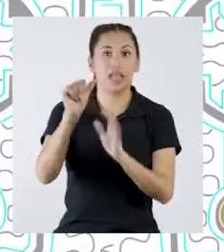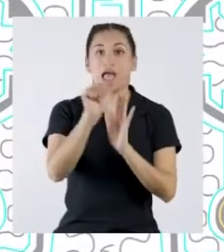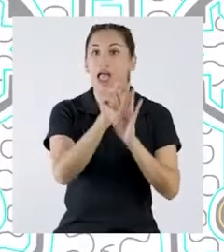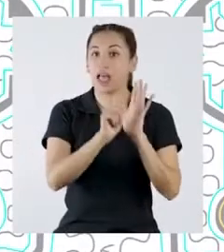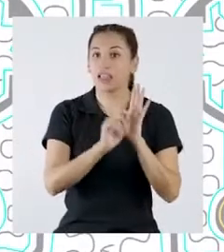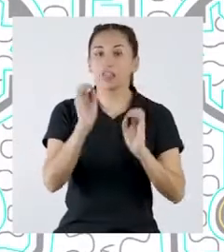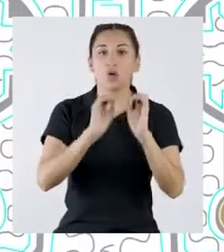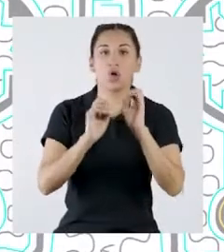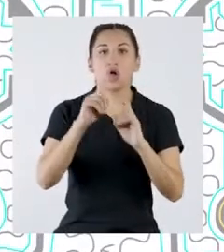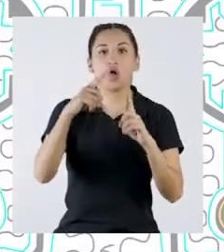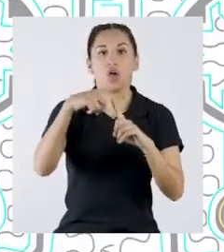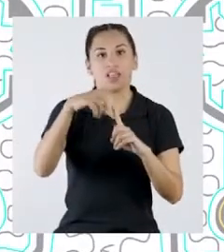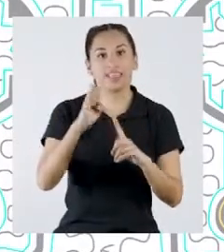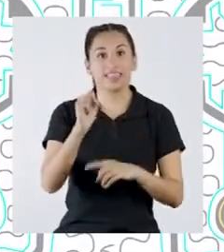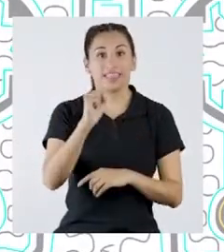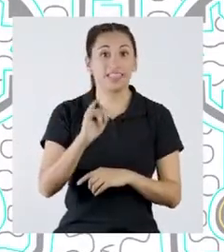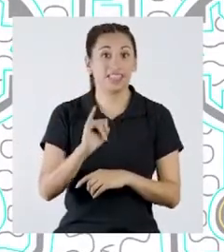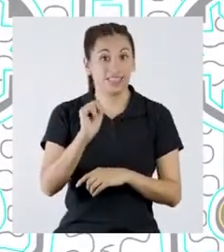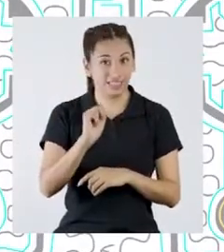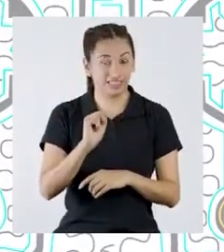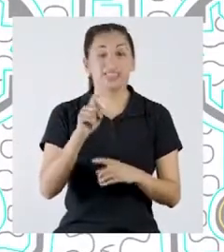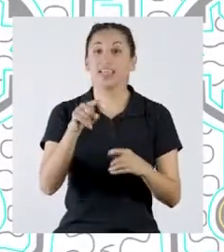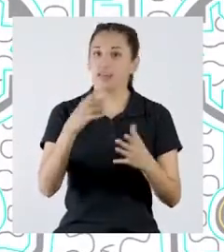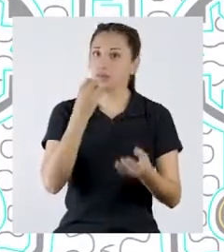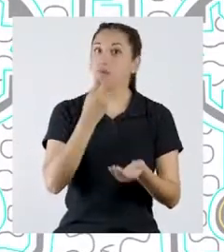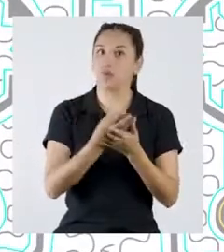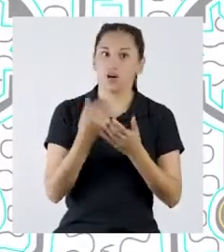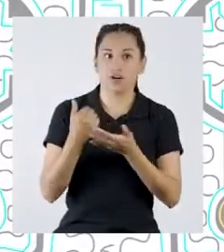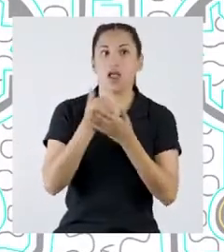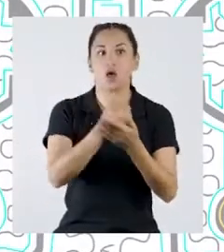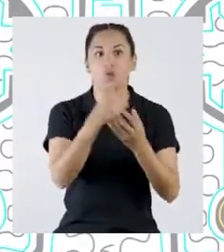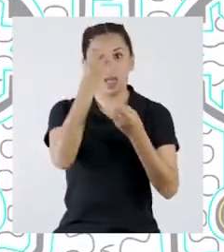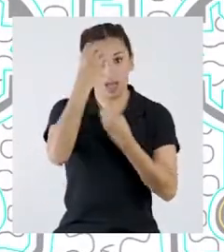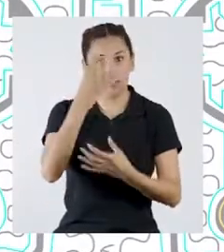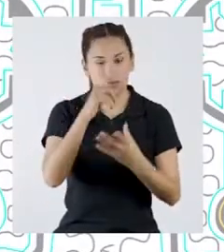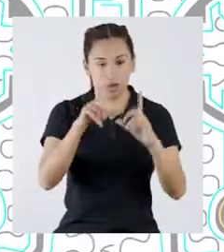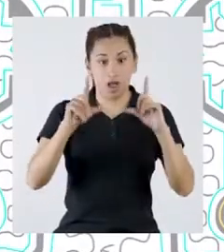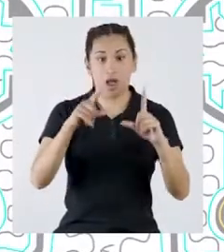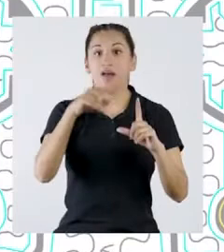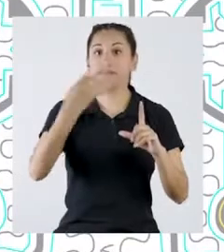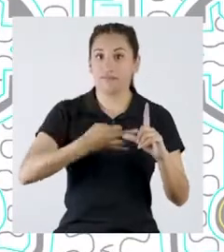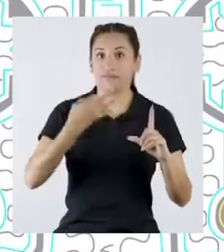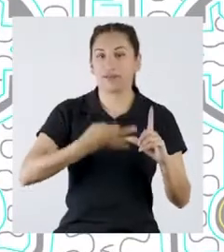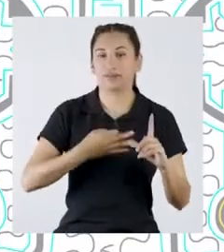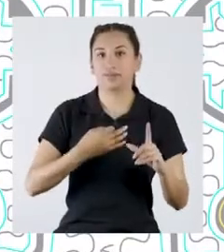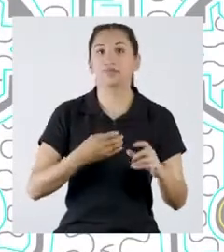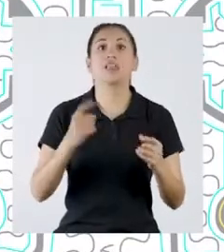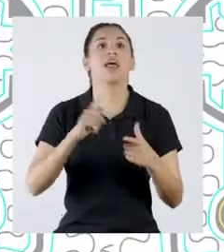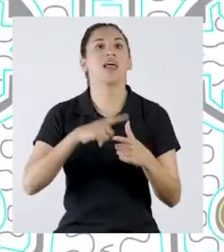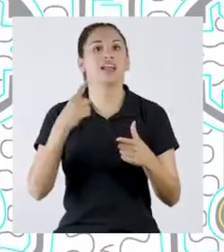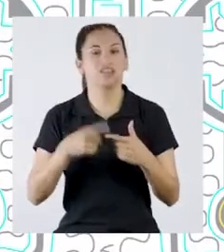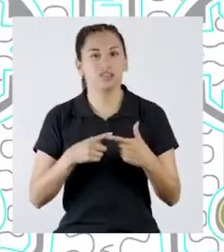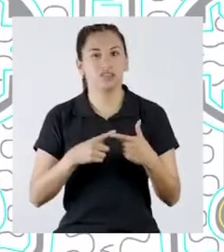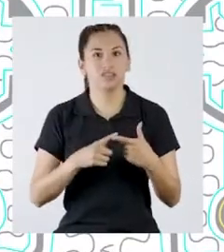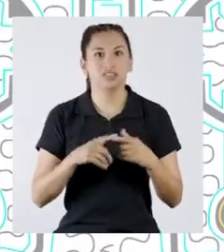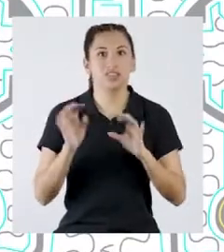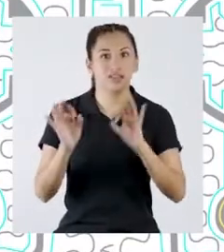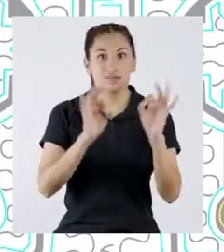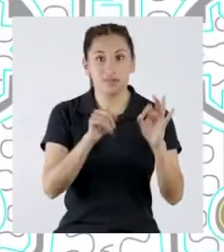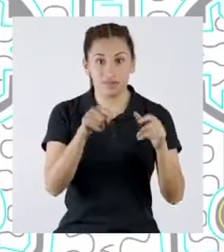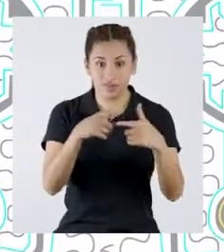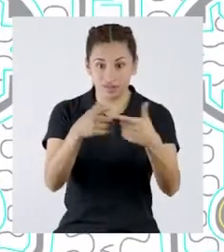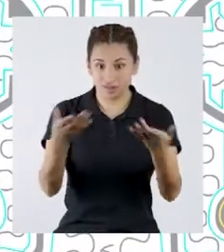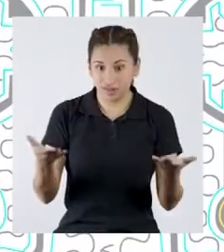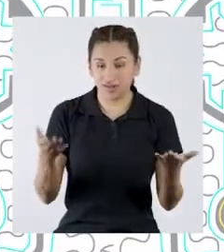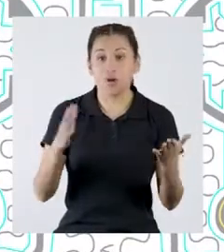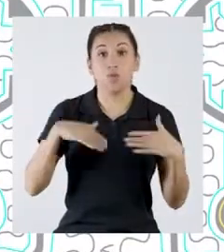como artículos o una tesis, pueden ser fuentes bastante buenas de información sobre cualquier tema. Entonces, si vamos a esas mismas